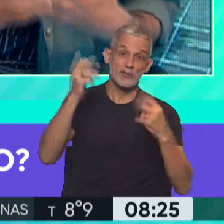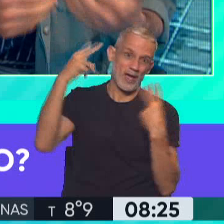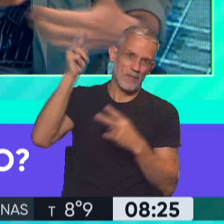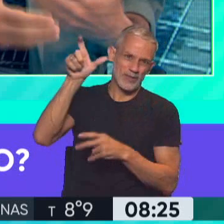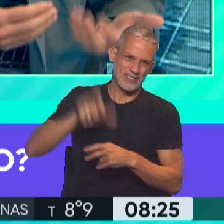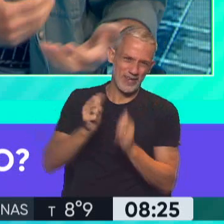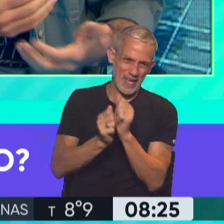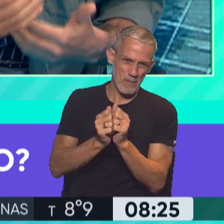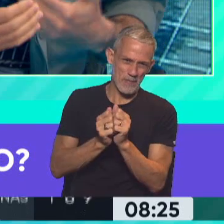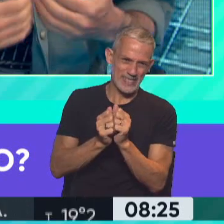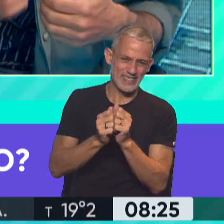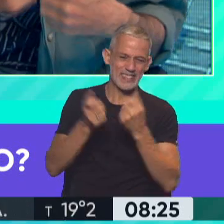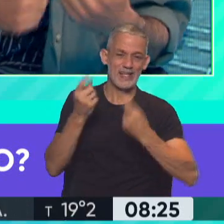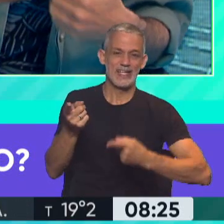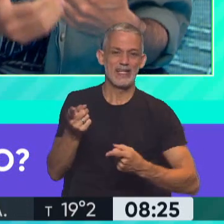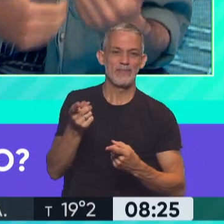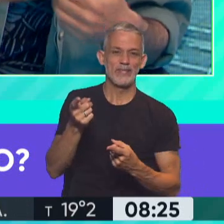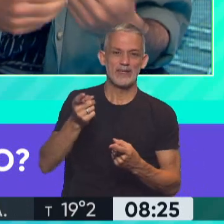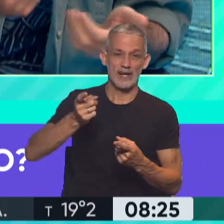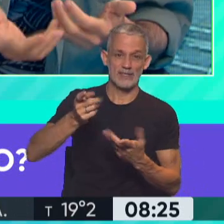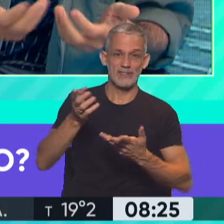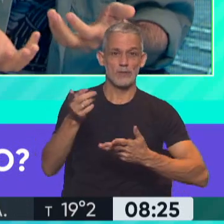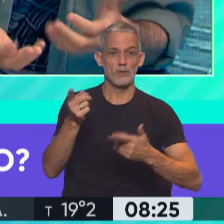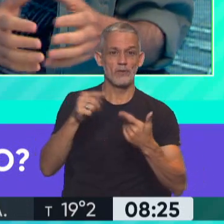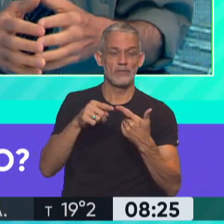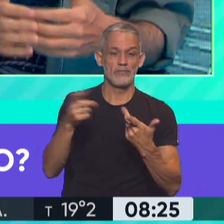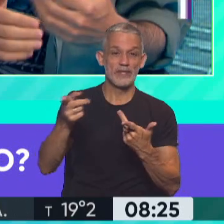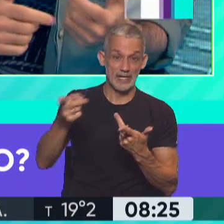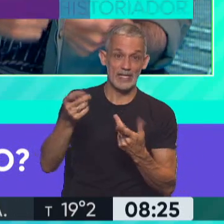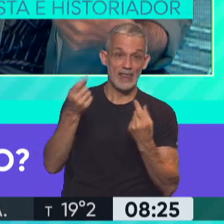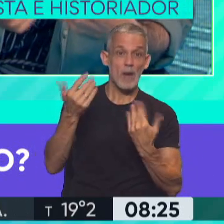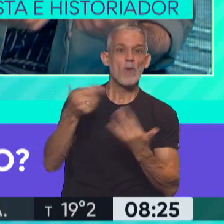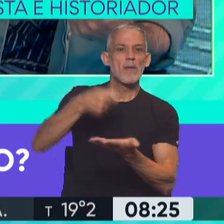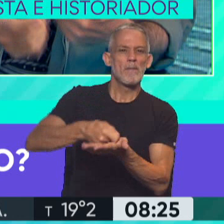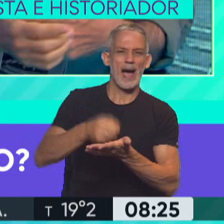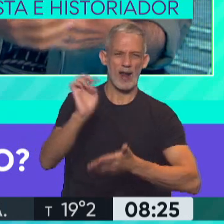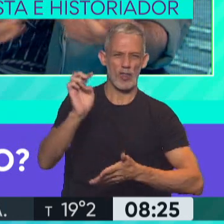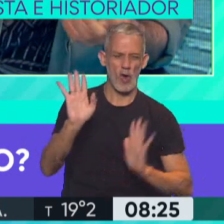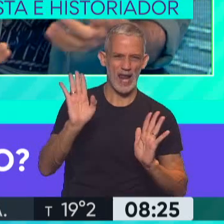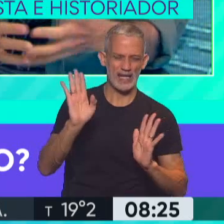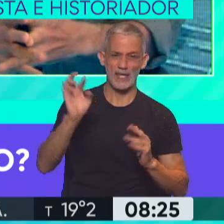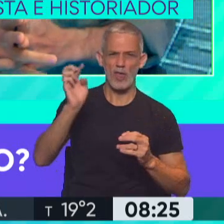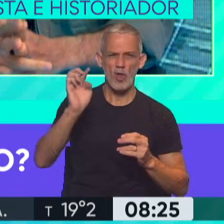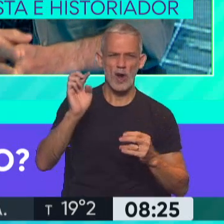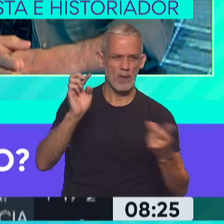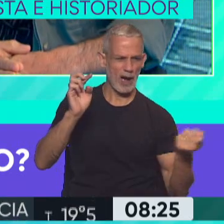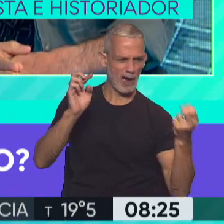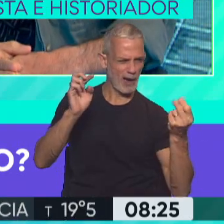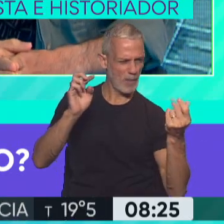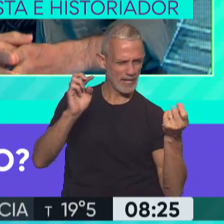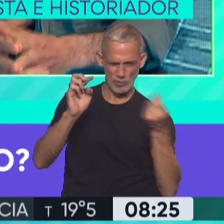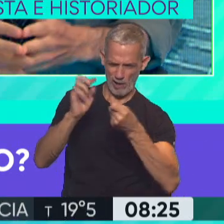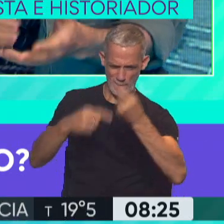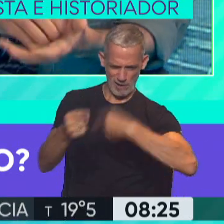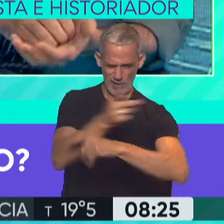que eso da la garantía de que van a poder repagar en dólares. Entonces, el descalce de monedas no existe más, que eso es